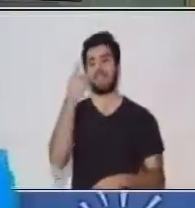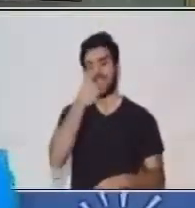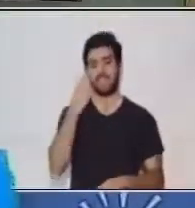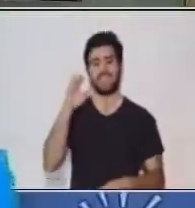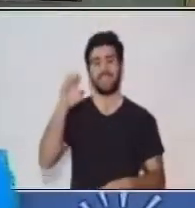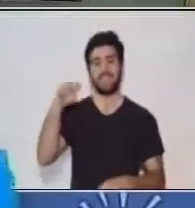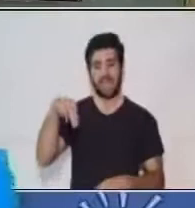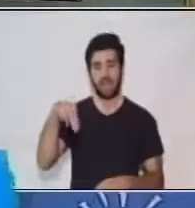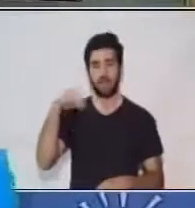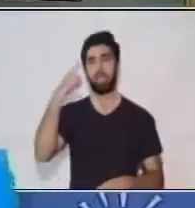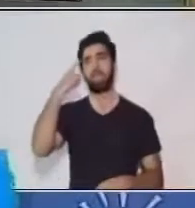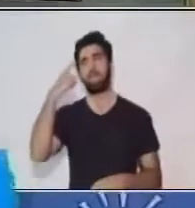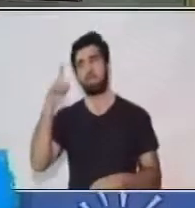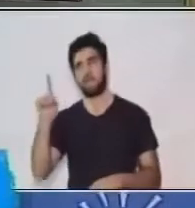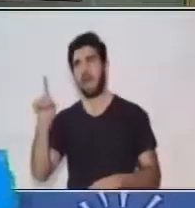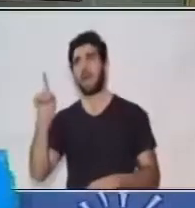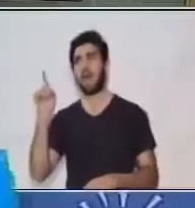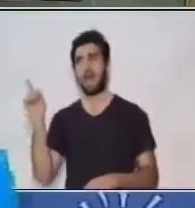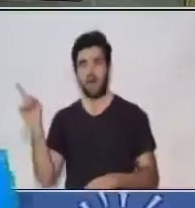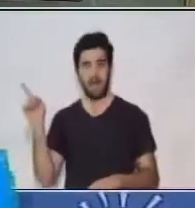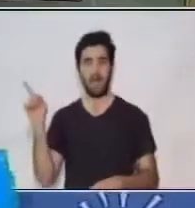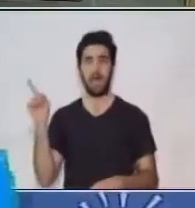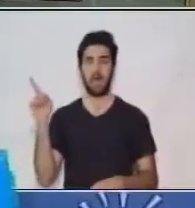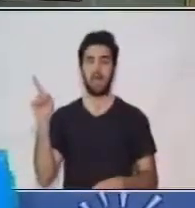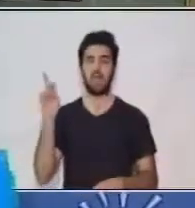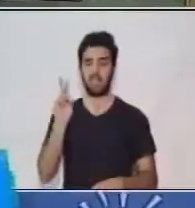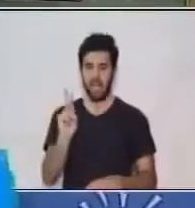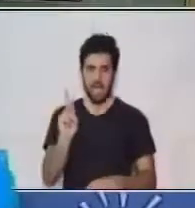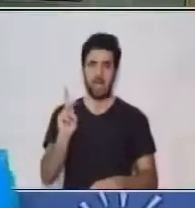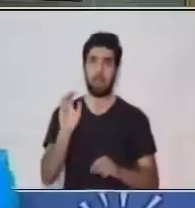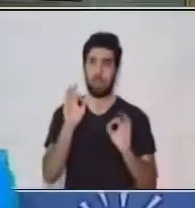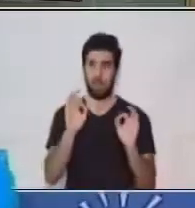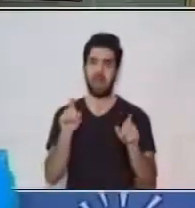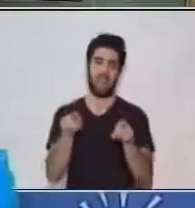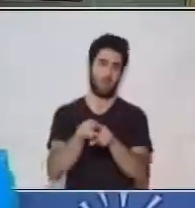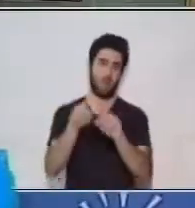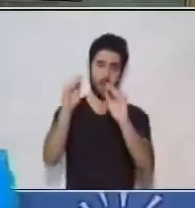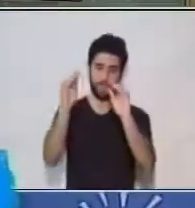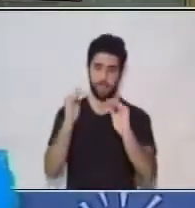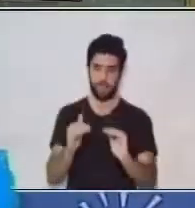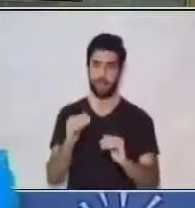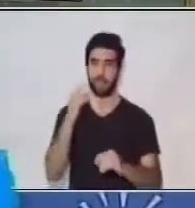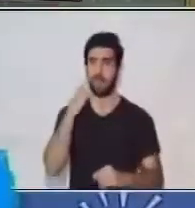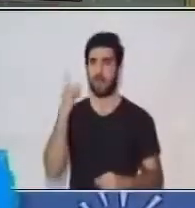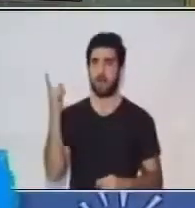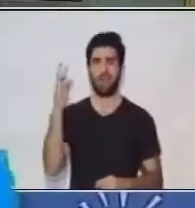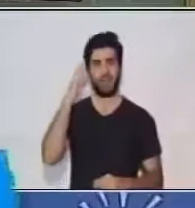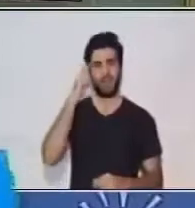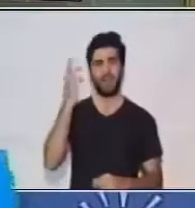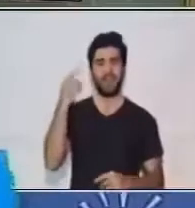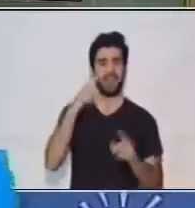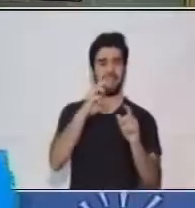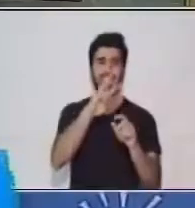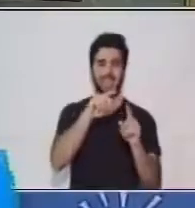Mi vector B serían 3 unidades, coseno de 28, y me estaría dando